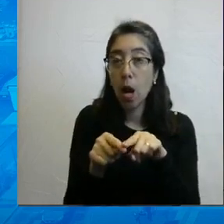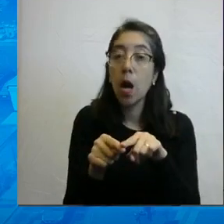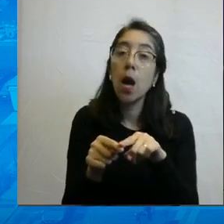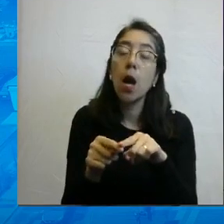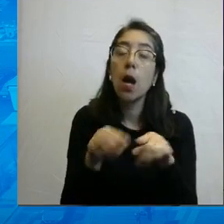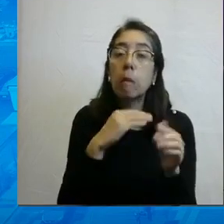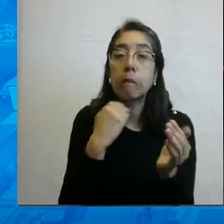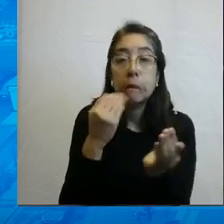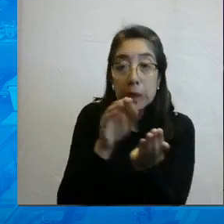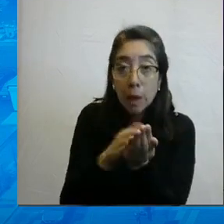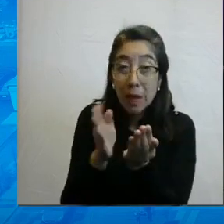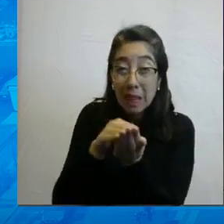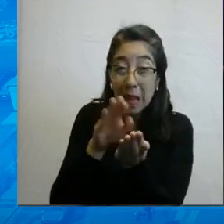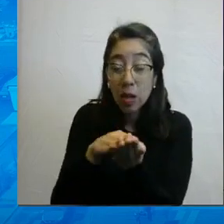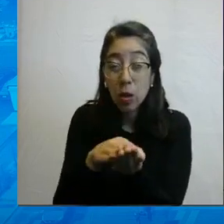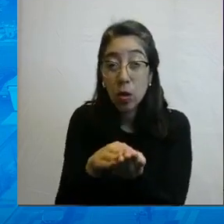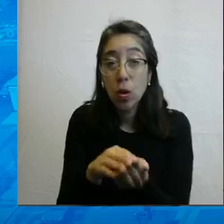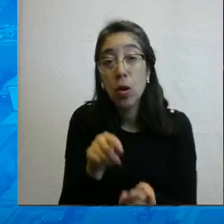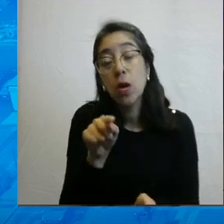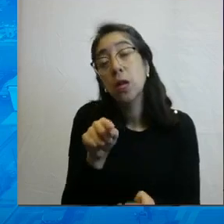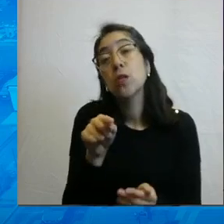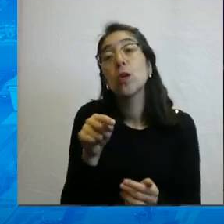¿cierto?, cuando fallezcan.